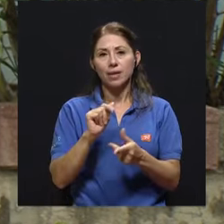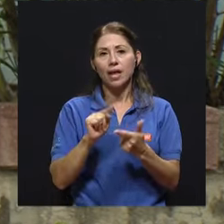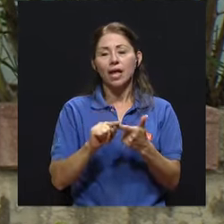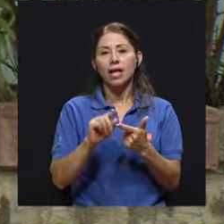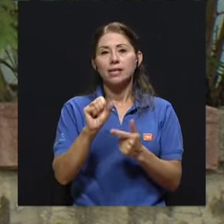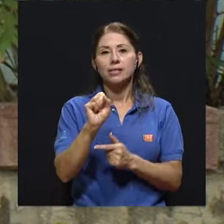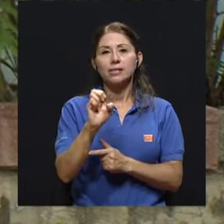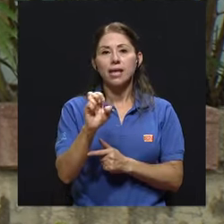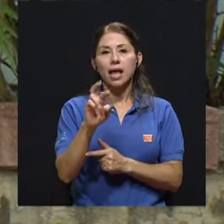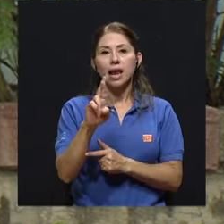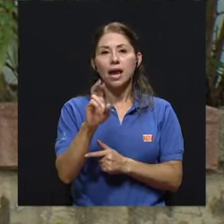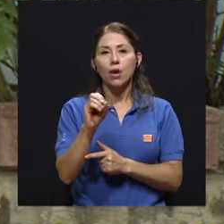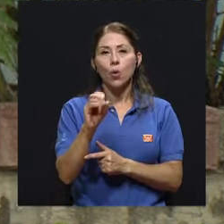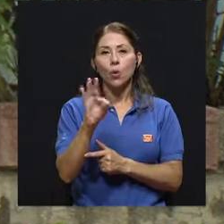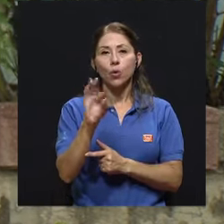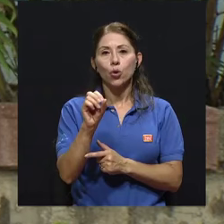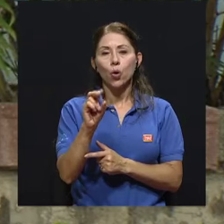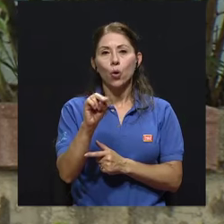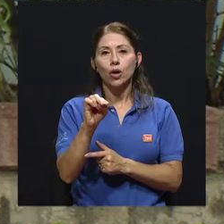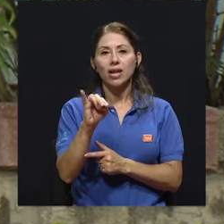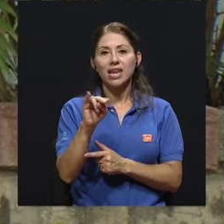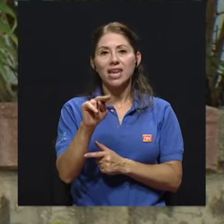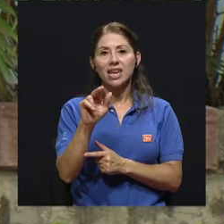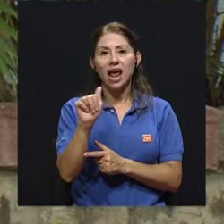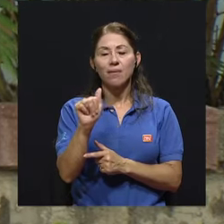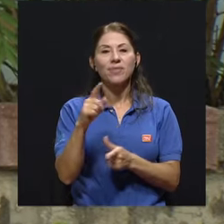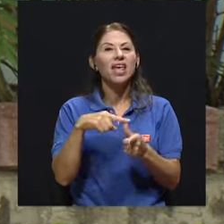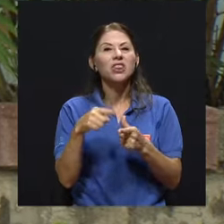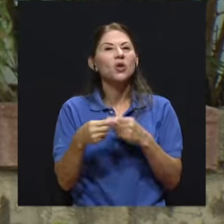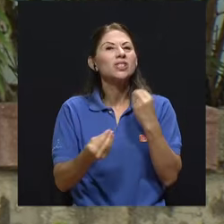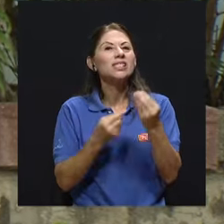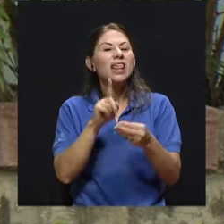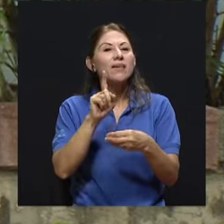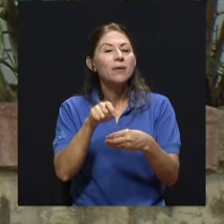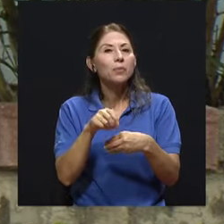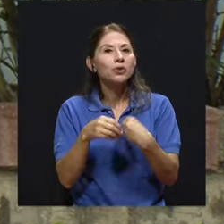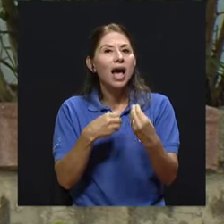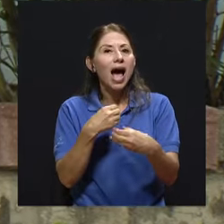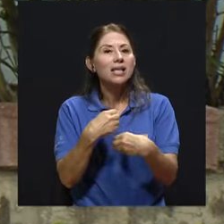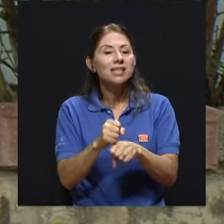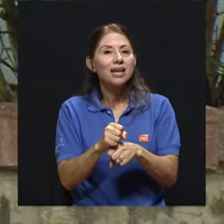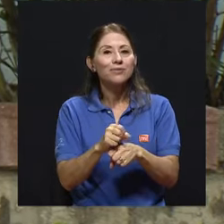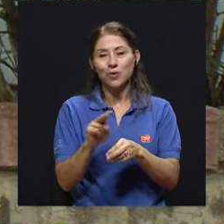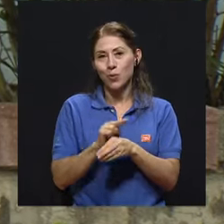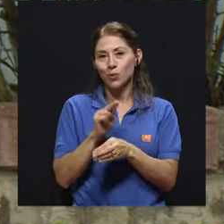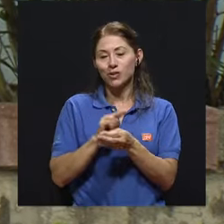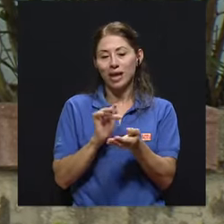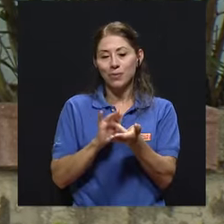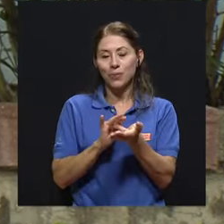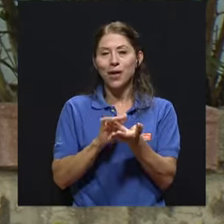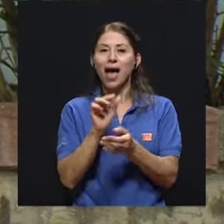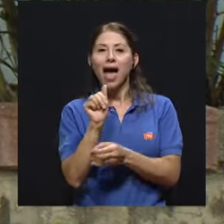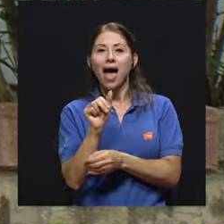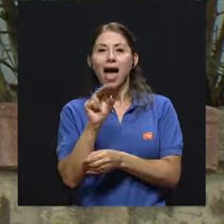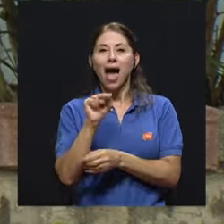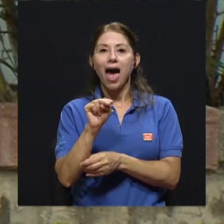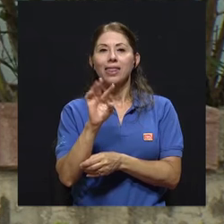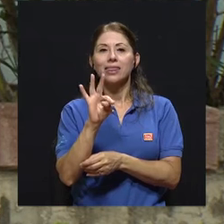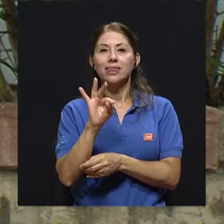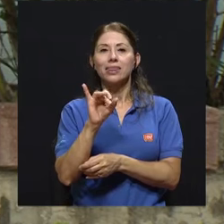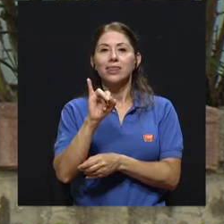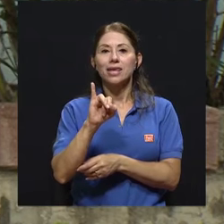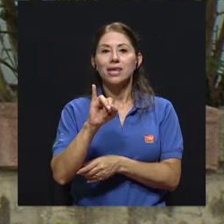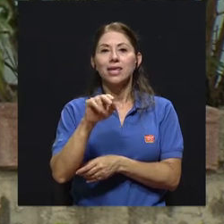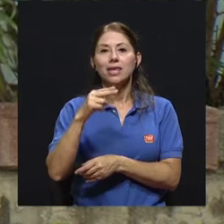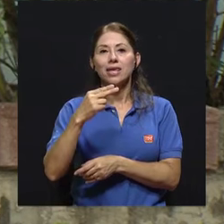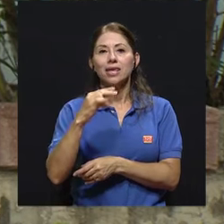Entonces, pues uno de los armamentos que tenemos es el uso de antihistamínicos, que muchos de ellos provocan un